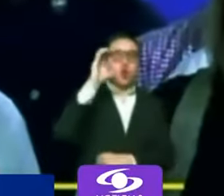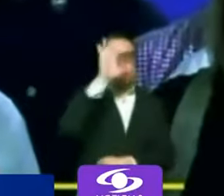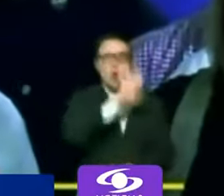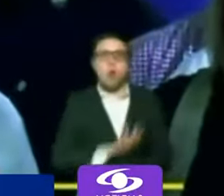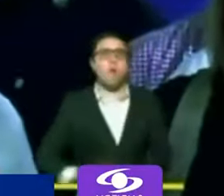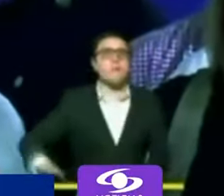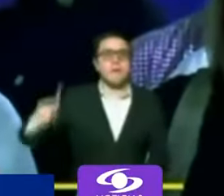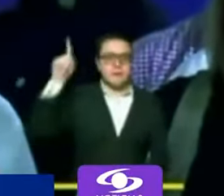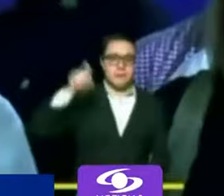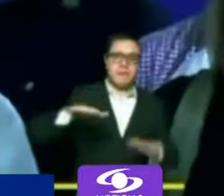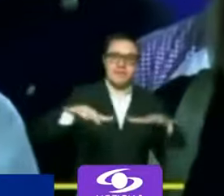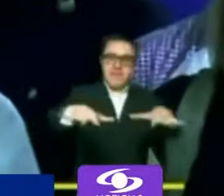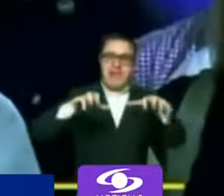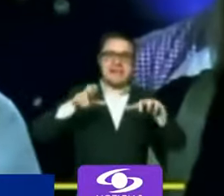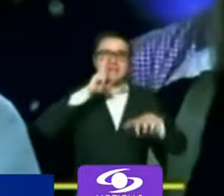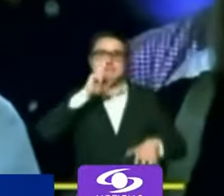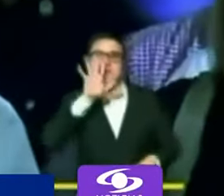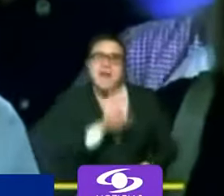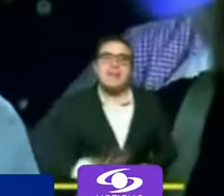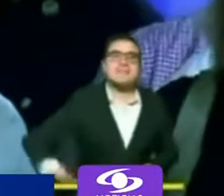asamblea nacional